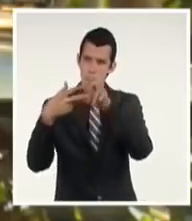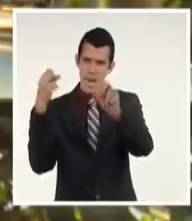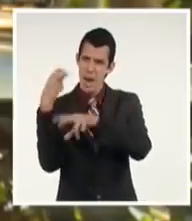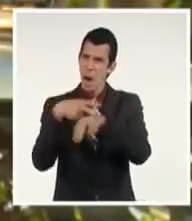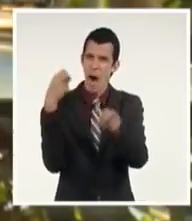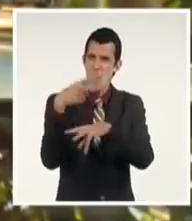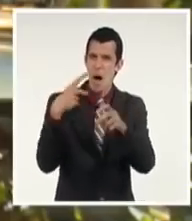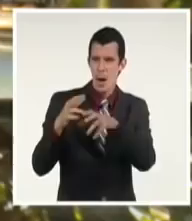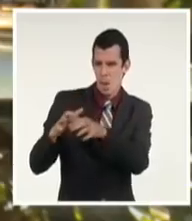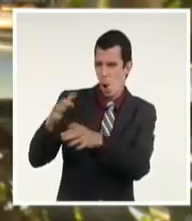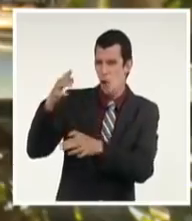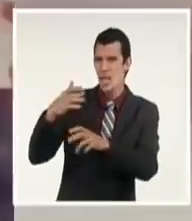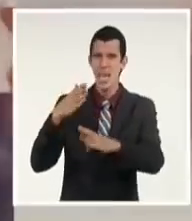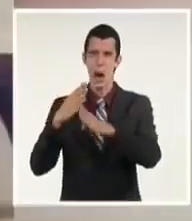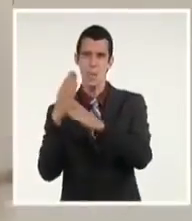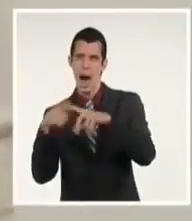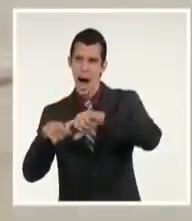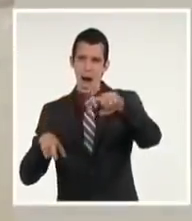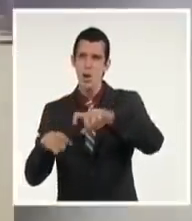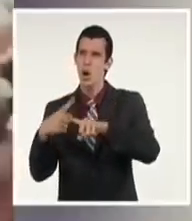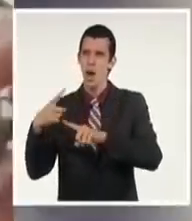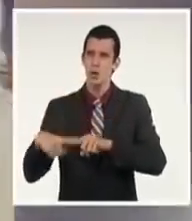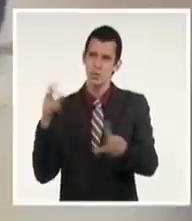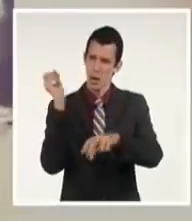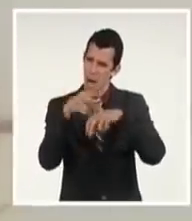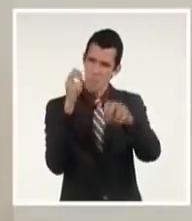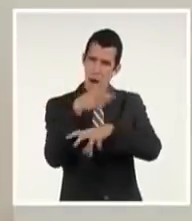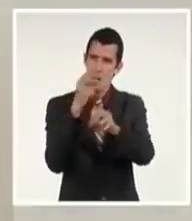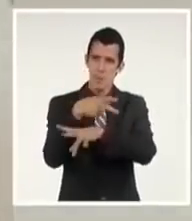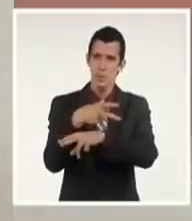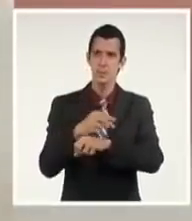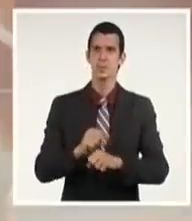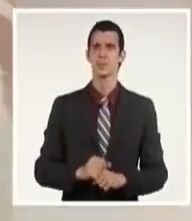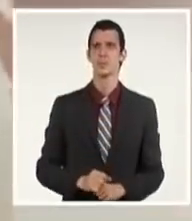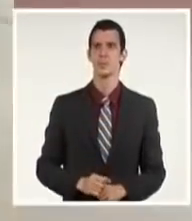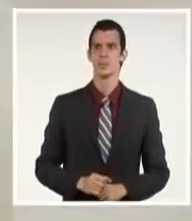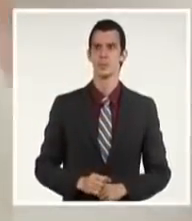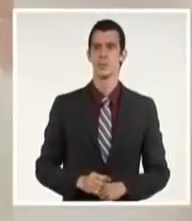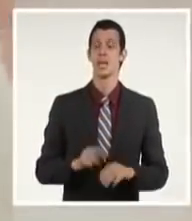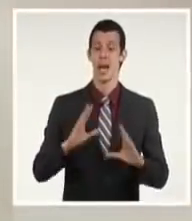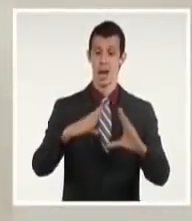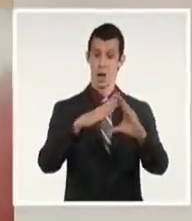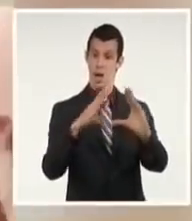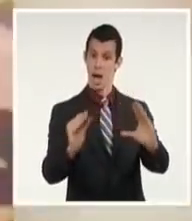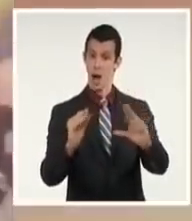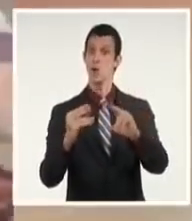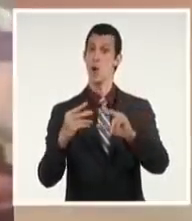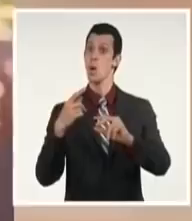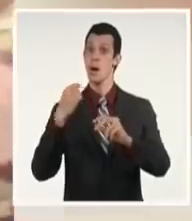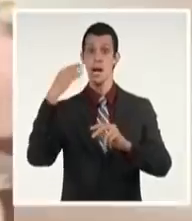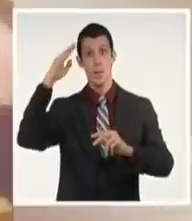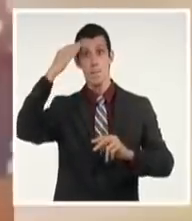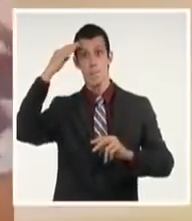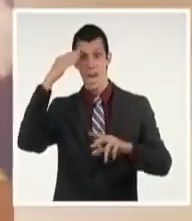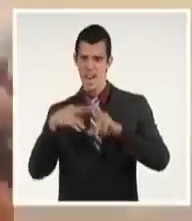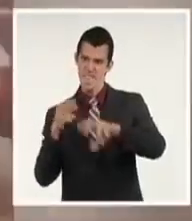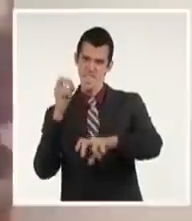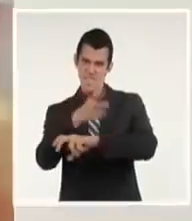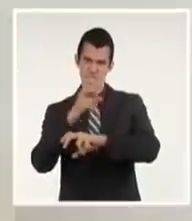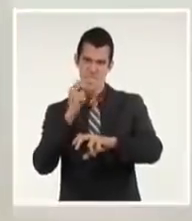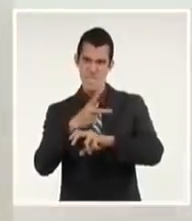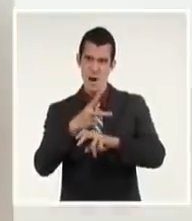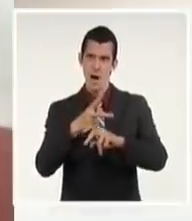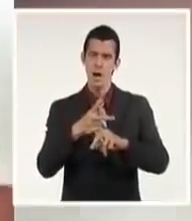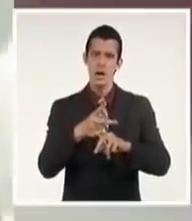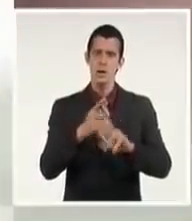y avanzar hacia adelante hasta donde nosotros estábamos. El impacto de las piedras no dañó solo al vehículo, pues los atacantes tenían el propósito de